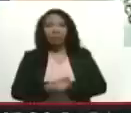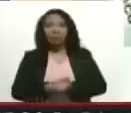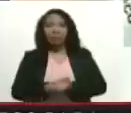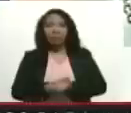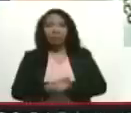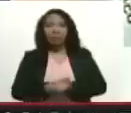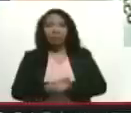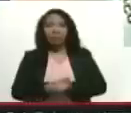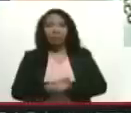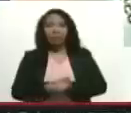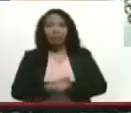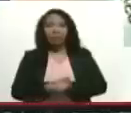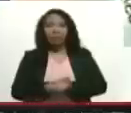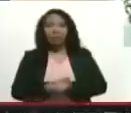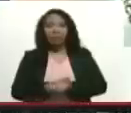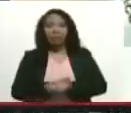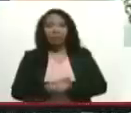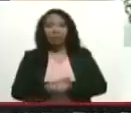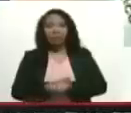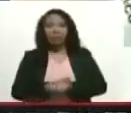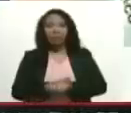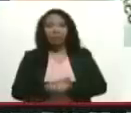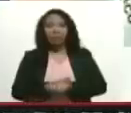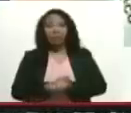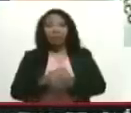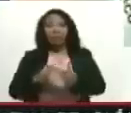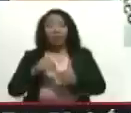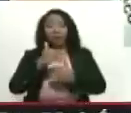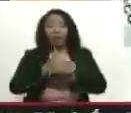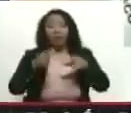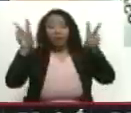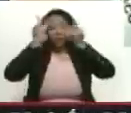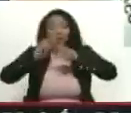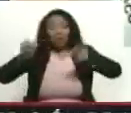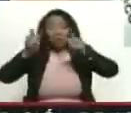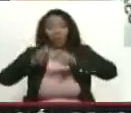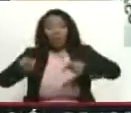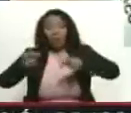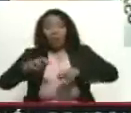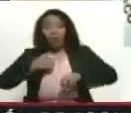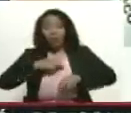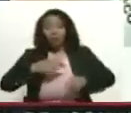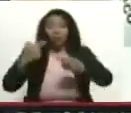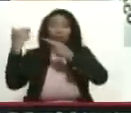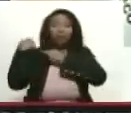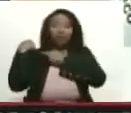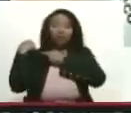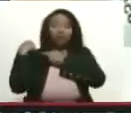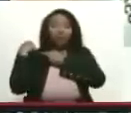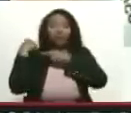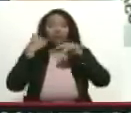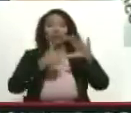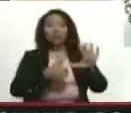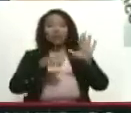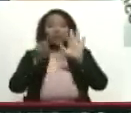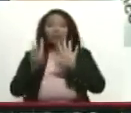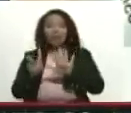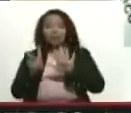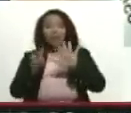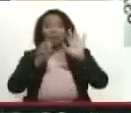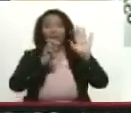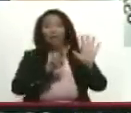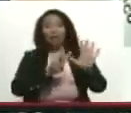Para adelantar las diligencias de investigación, hemos comisionado a los fiscales 67